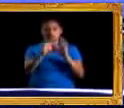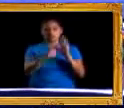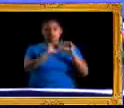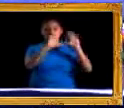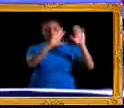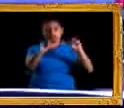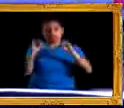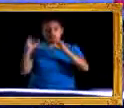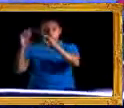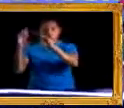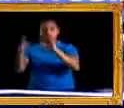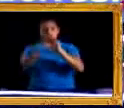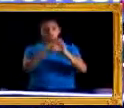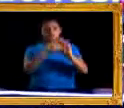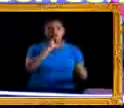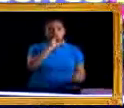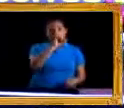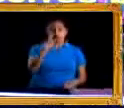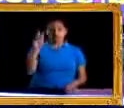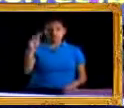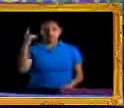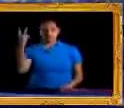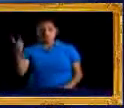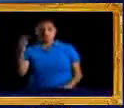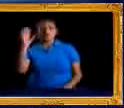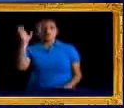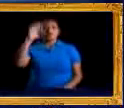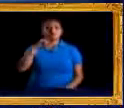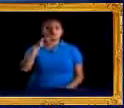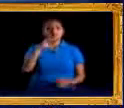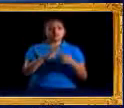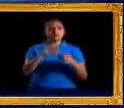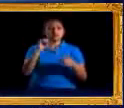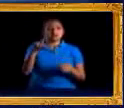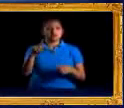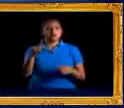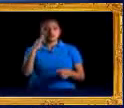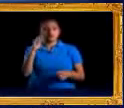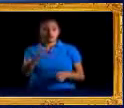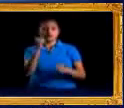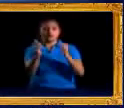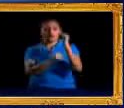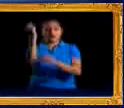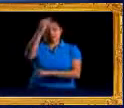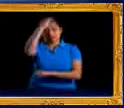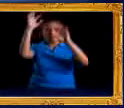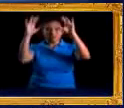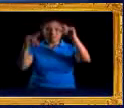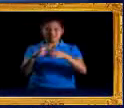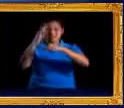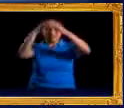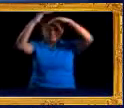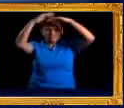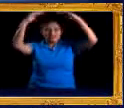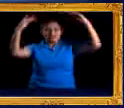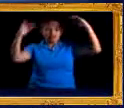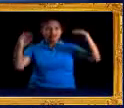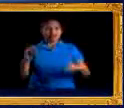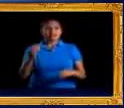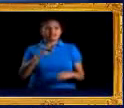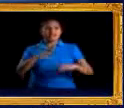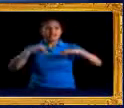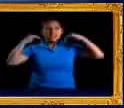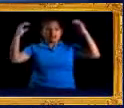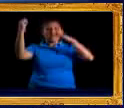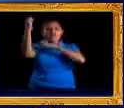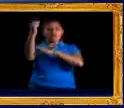1 y 2. Después de esto vi a otro ángel descender del cielo que tenía gran poder, y la tierra fue iluminada con su gloria,